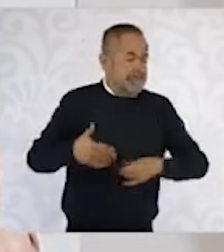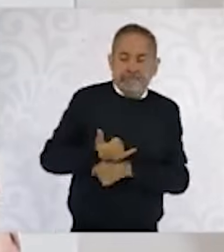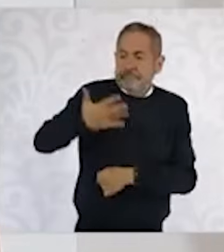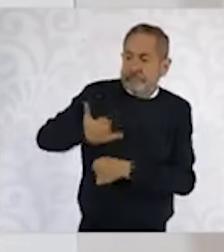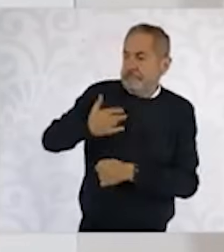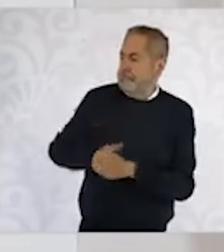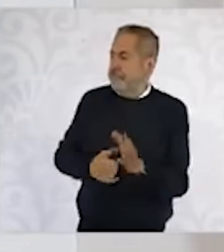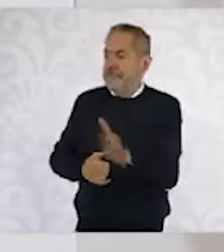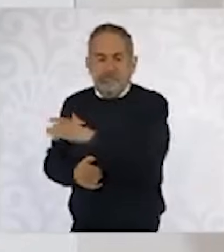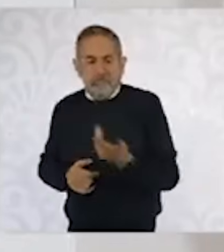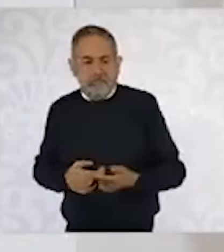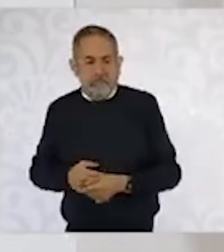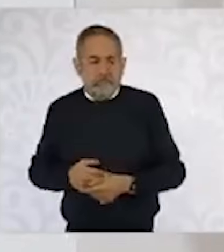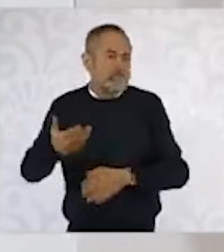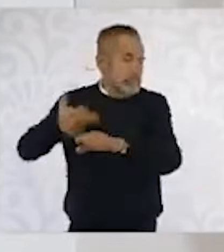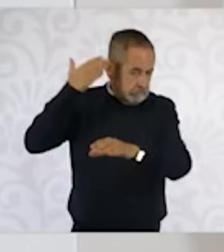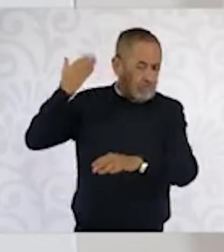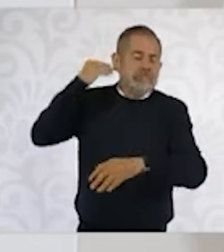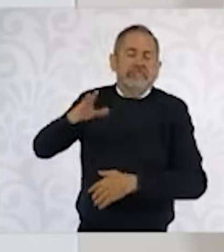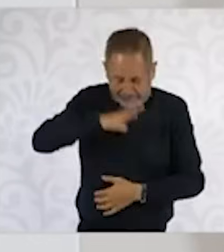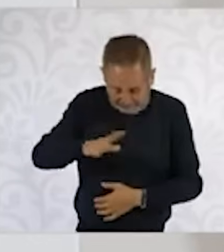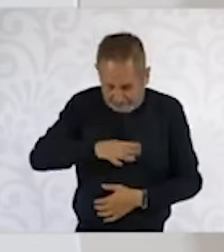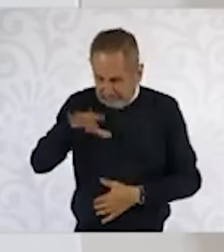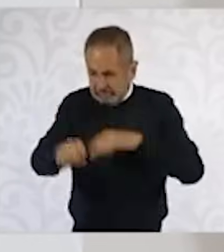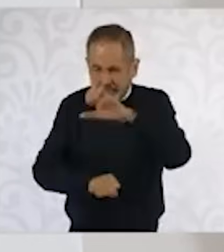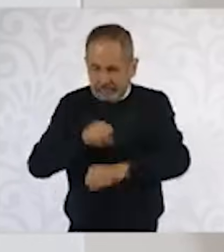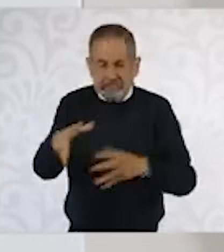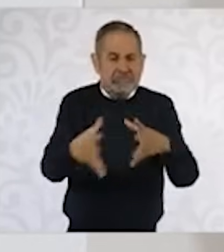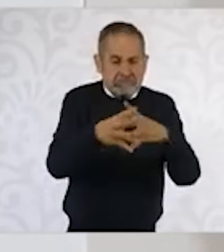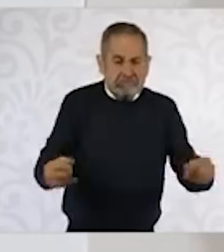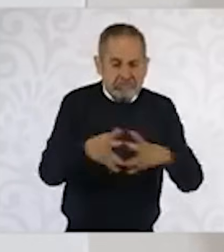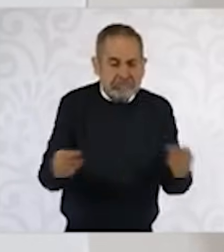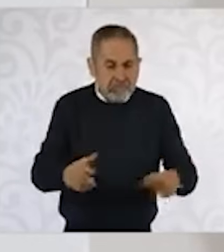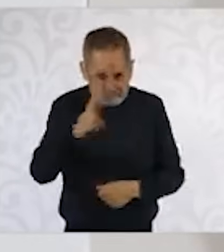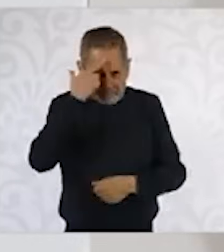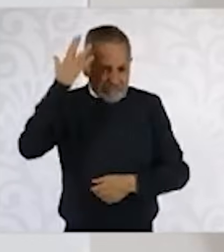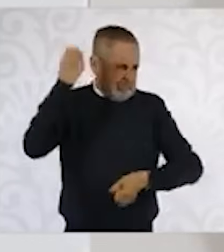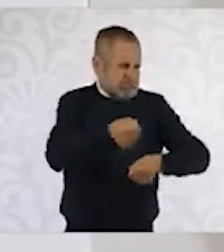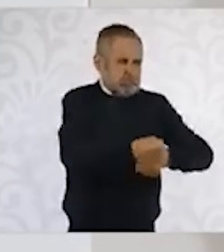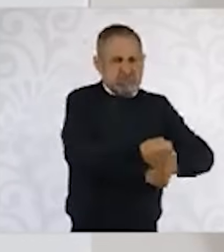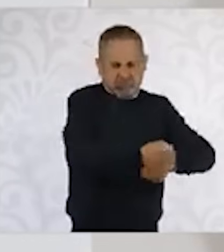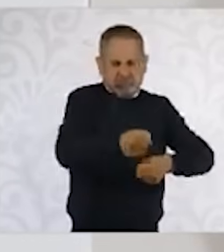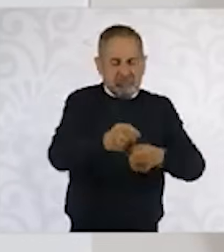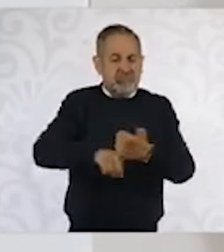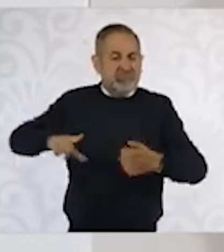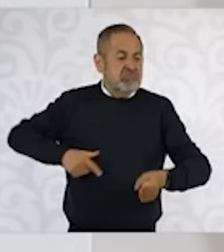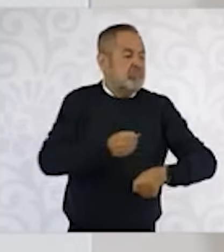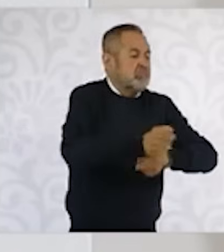Quieren ocultar las desapariciones forzadas del pasado o aquella época de la represión desde el Estado.